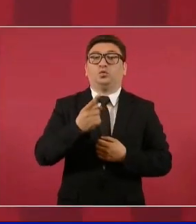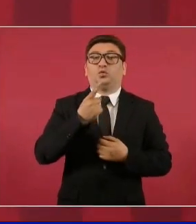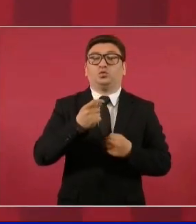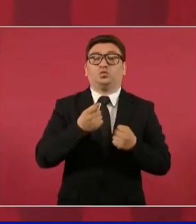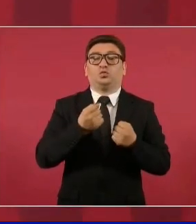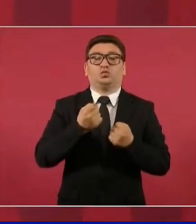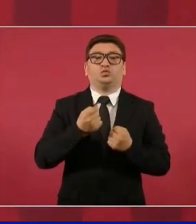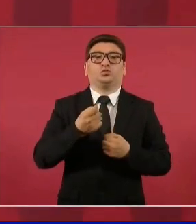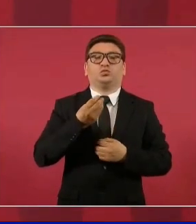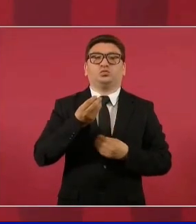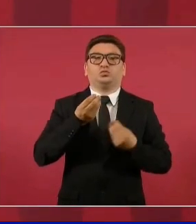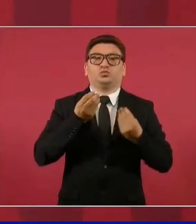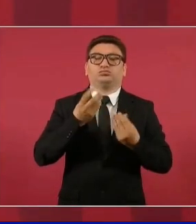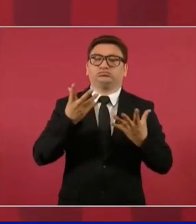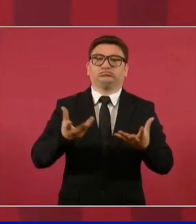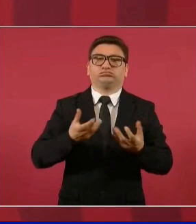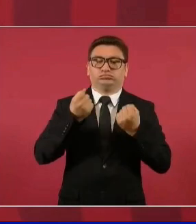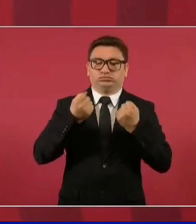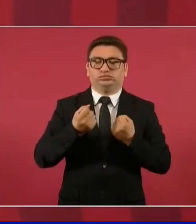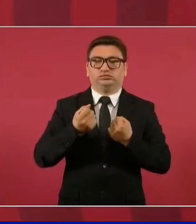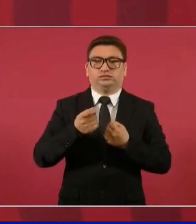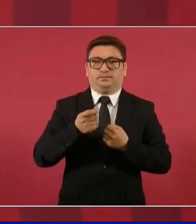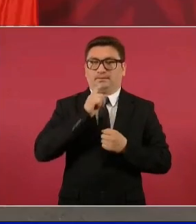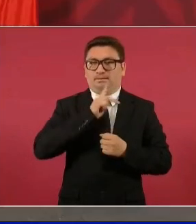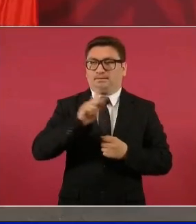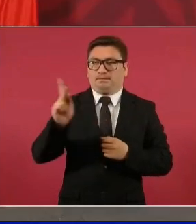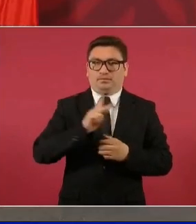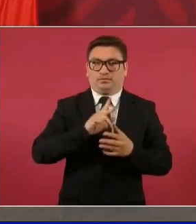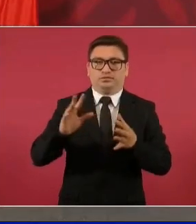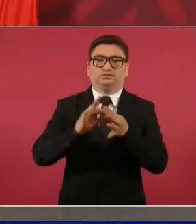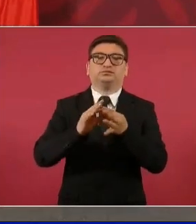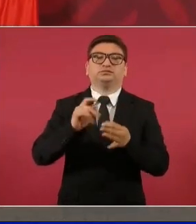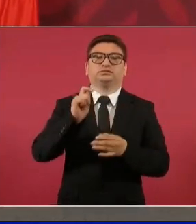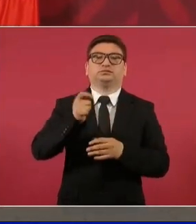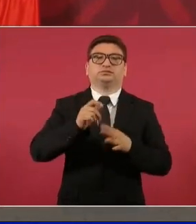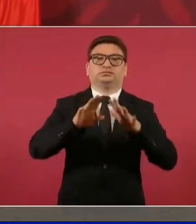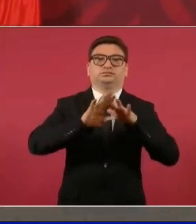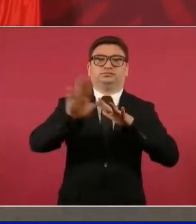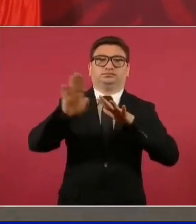que tiene que ver con lo mismo, la migración